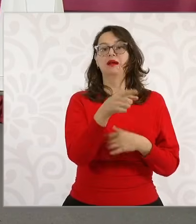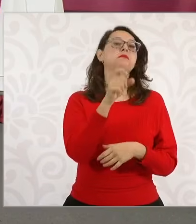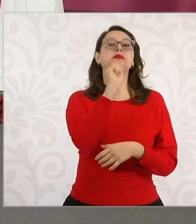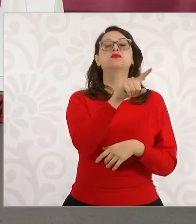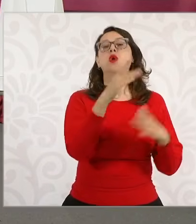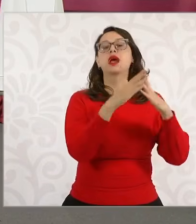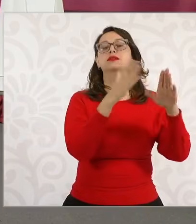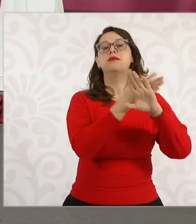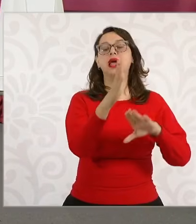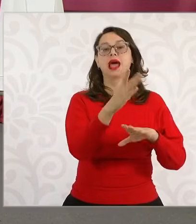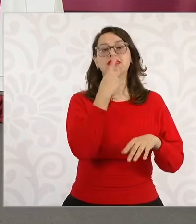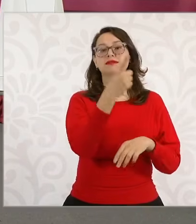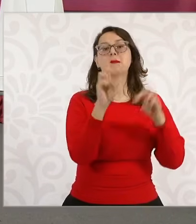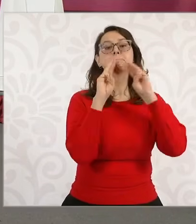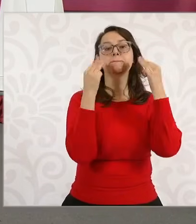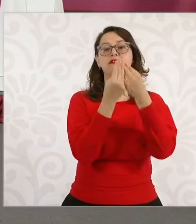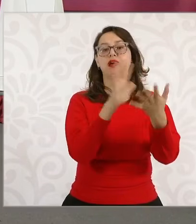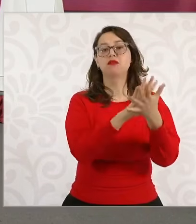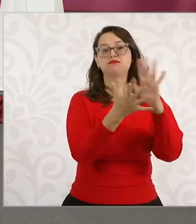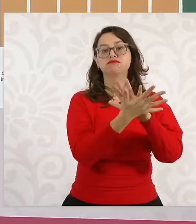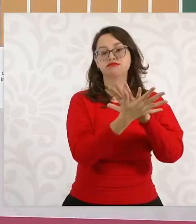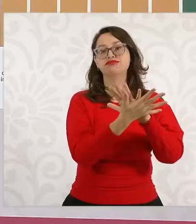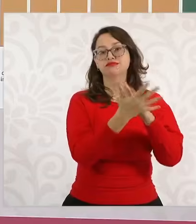por vínculos con el narcotráfico.